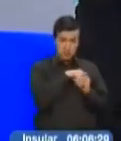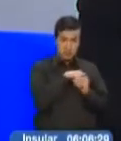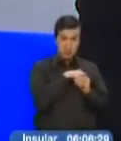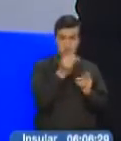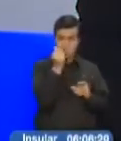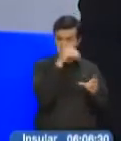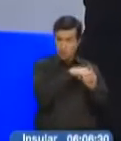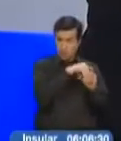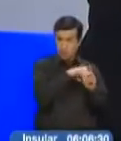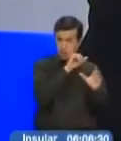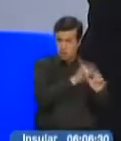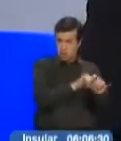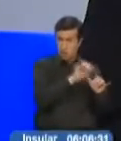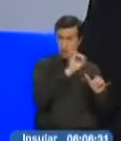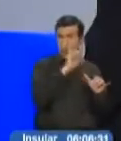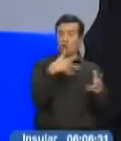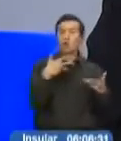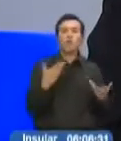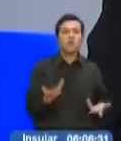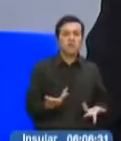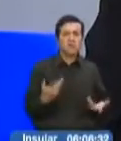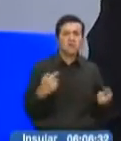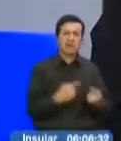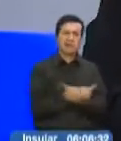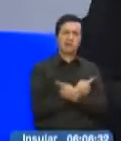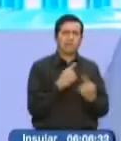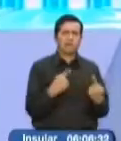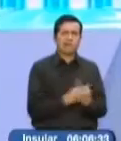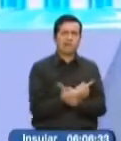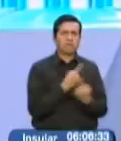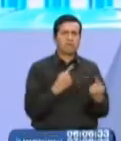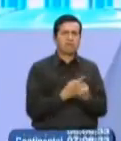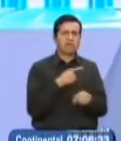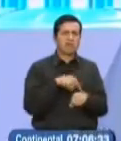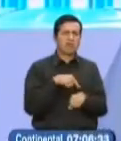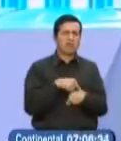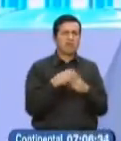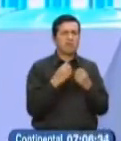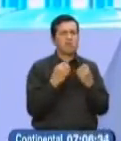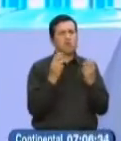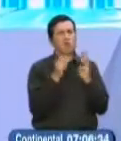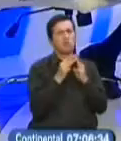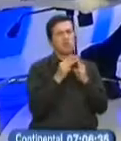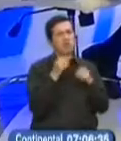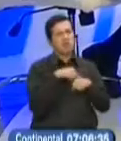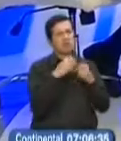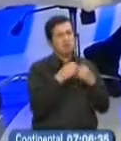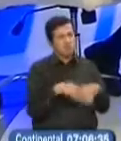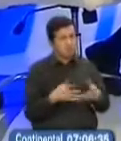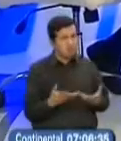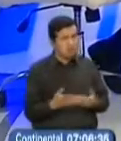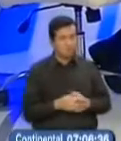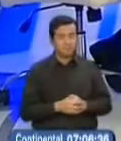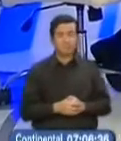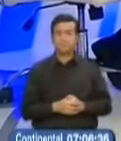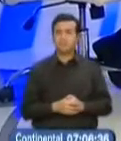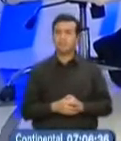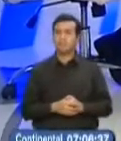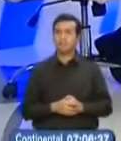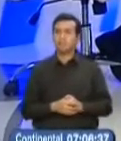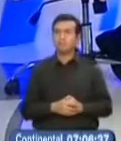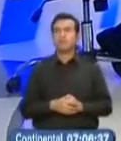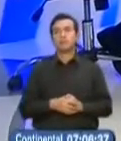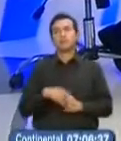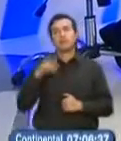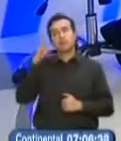están utilizando en la región? Entonces, ¿no hay incoherencia? ¿No estamos perdiendo el tiempo con estas cumbres, pregunto? A ver, yo